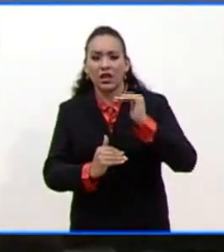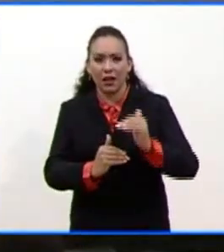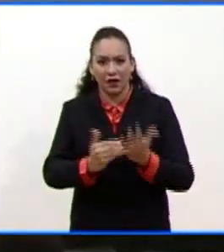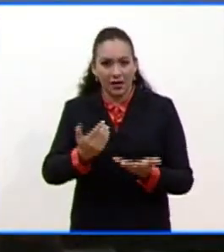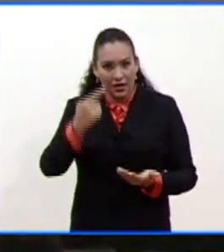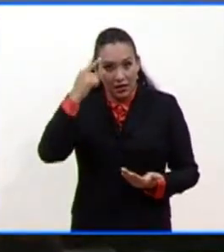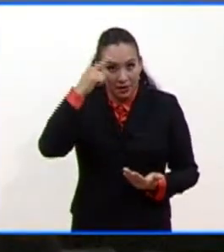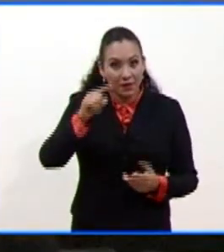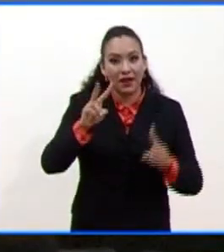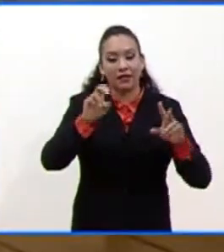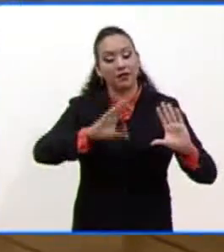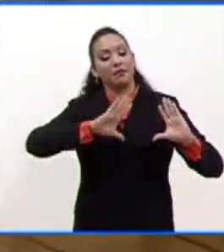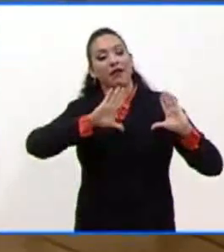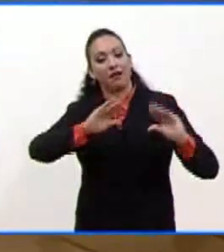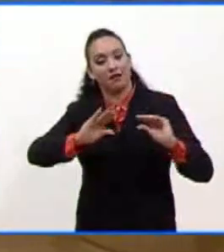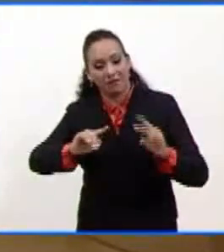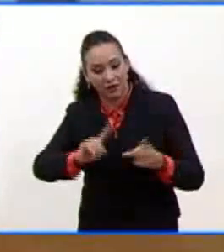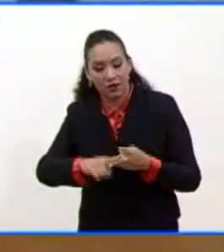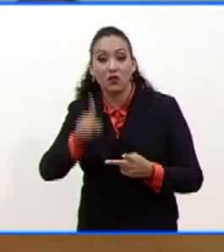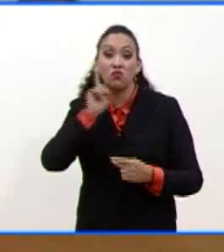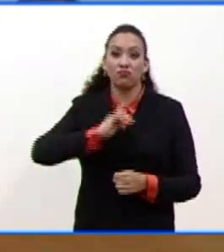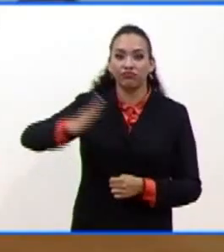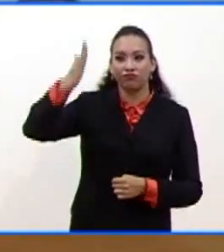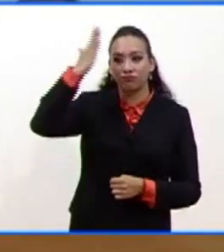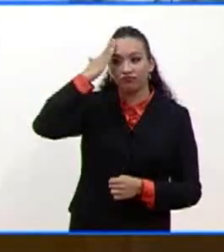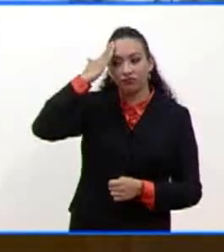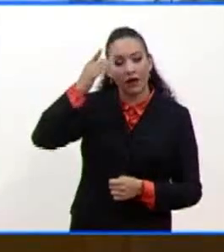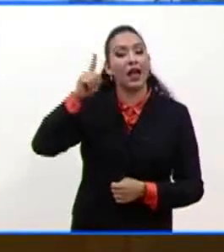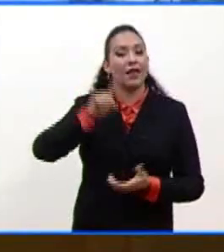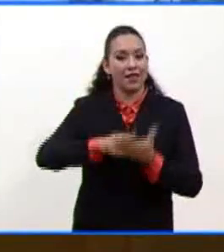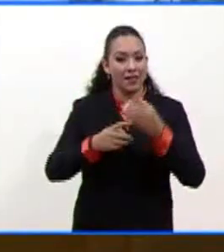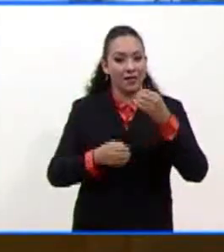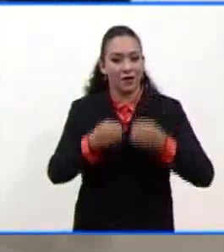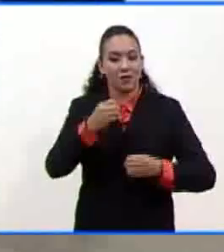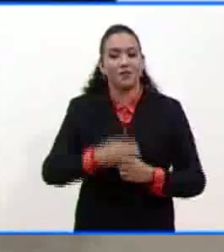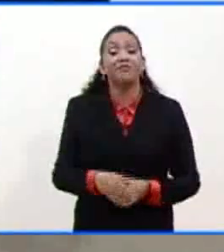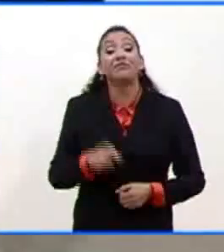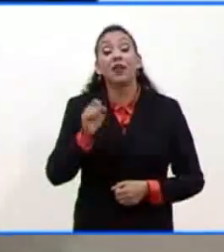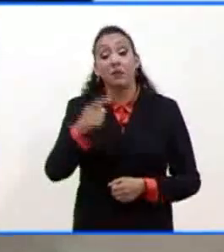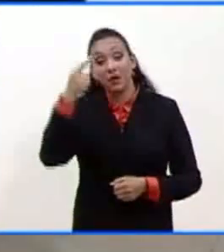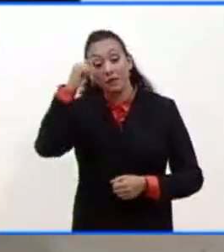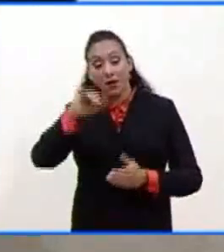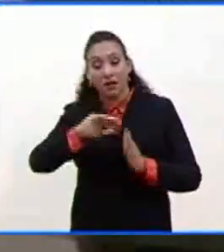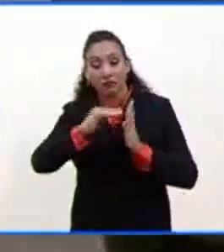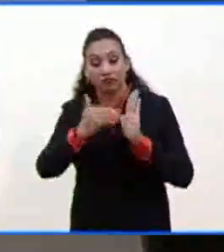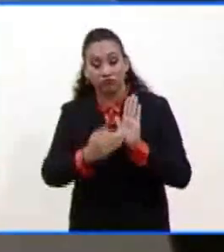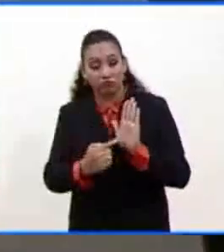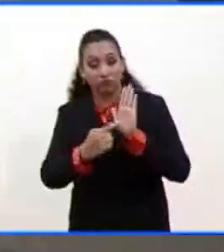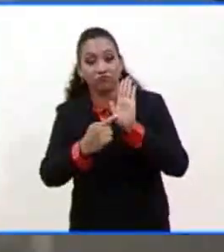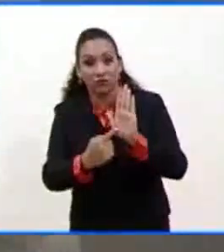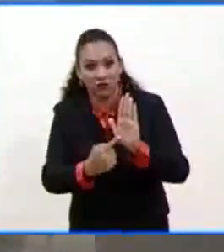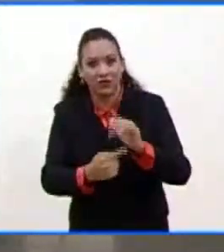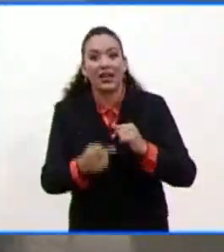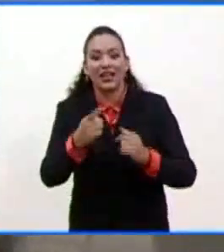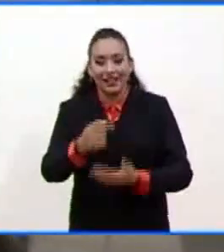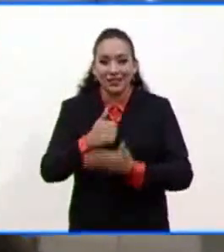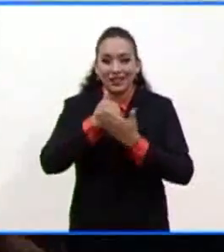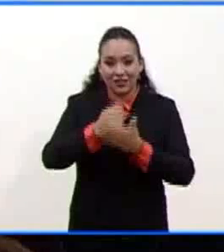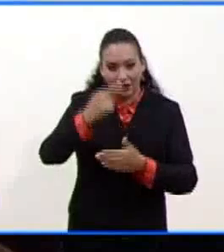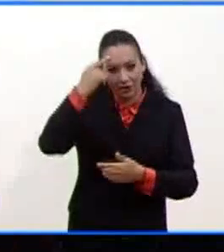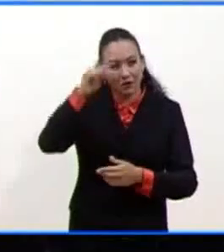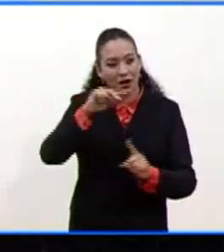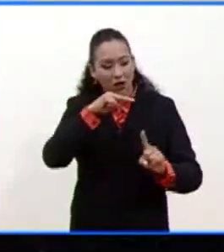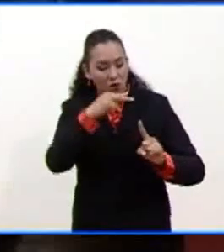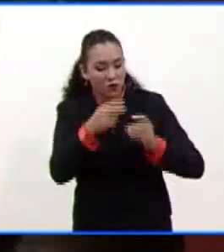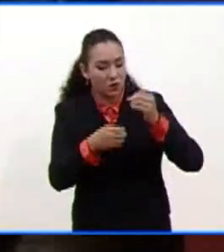en materia de capacitación y liderazgo femenino en la judicatura, así como presentar estrategias institucionales para fortalecer la